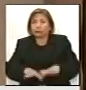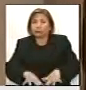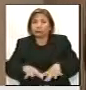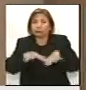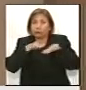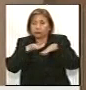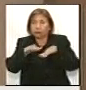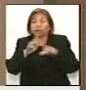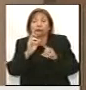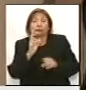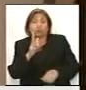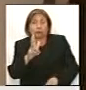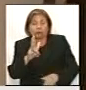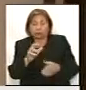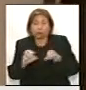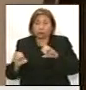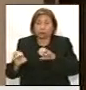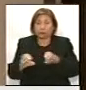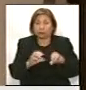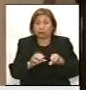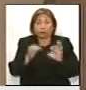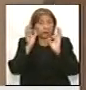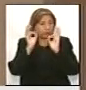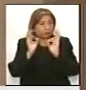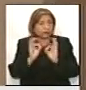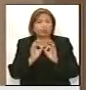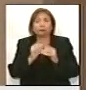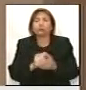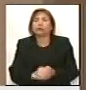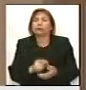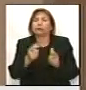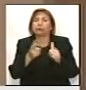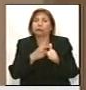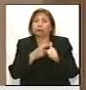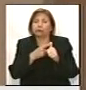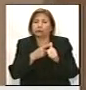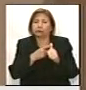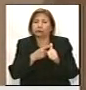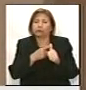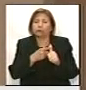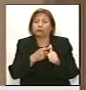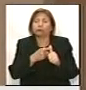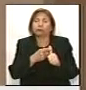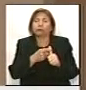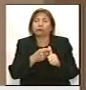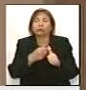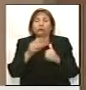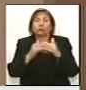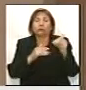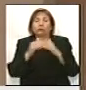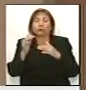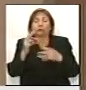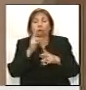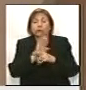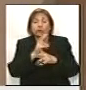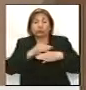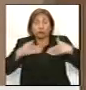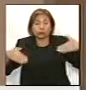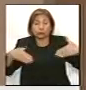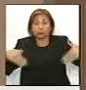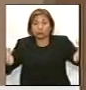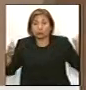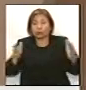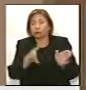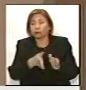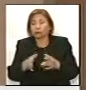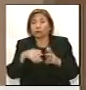contemplan tres actividades principales. Una que está relacionado a la construcción de defensas ribereñas,